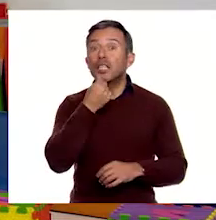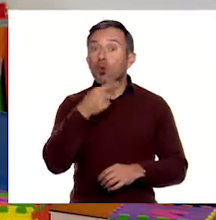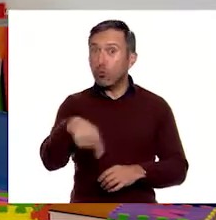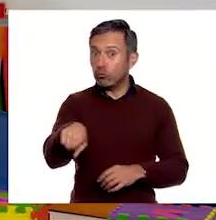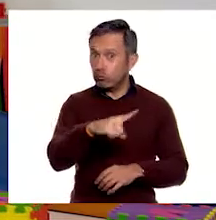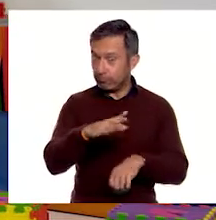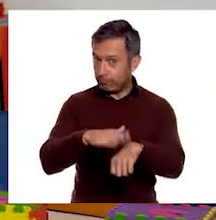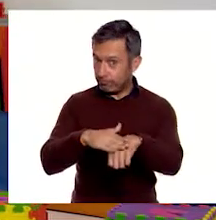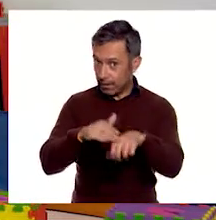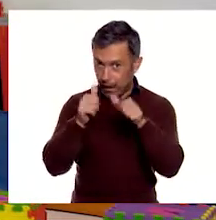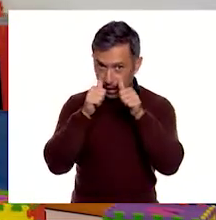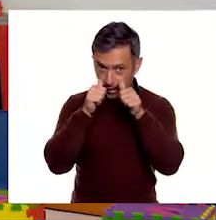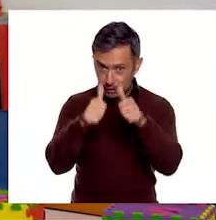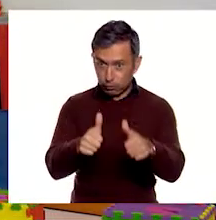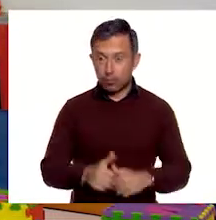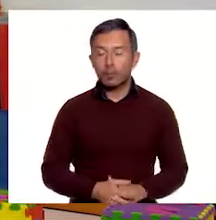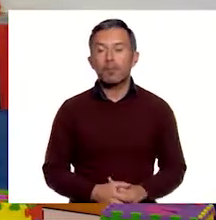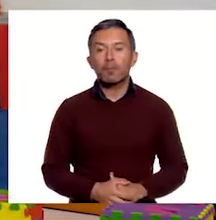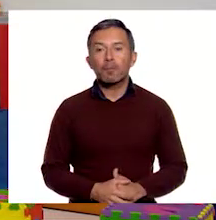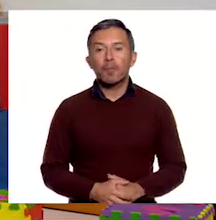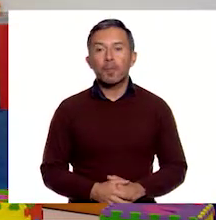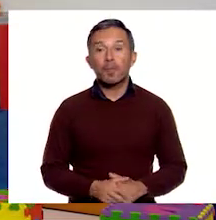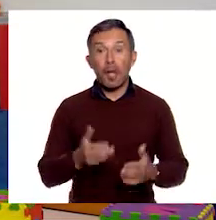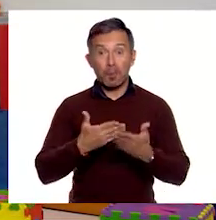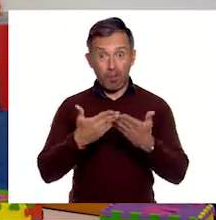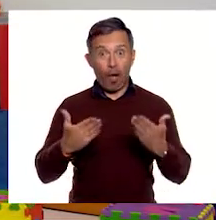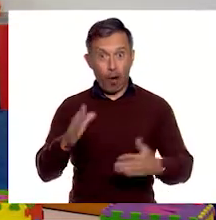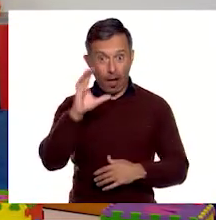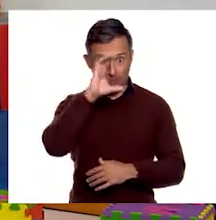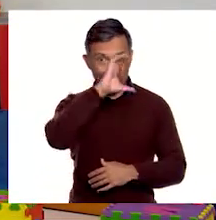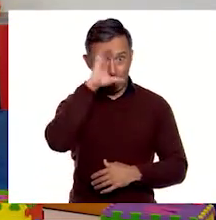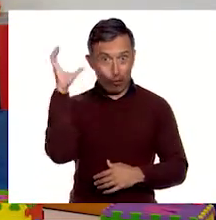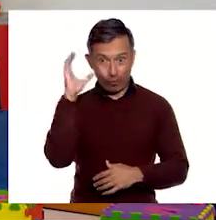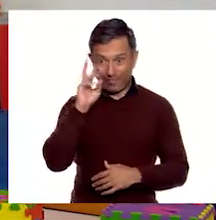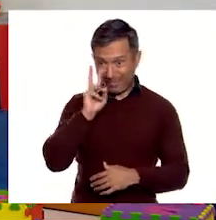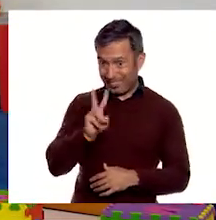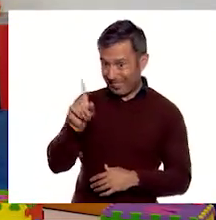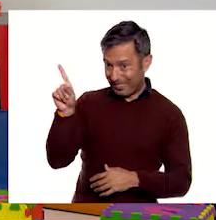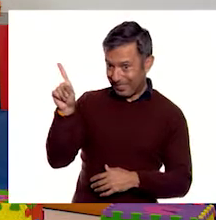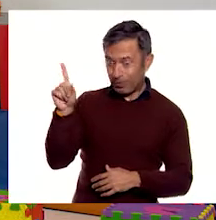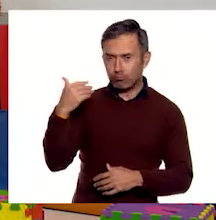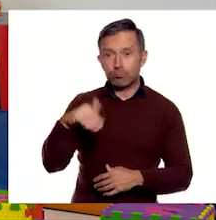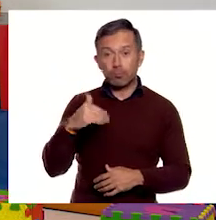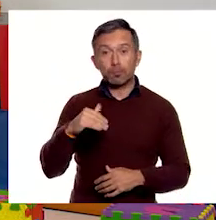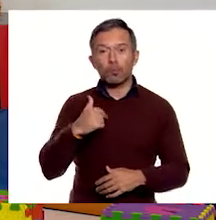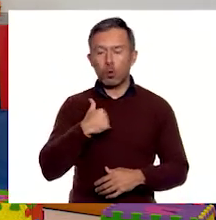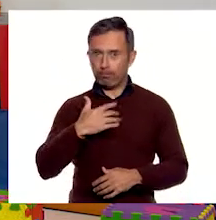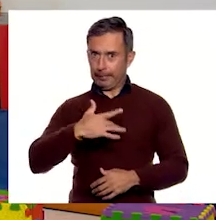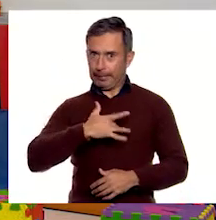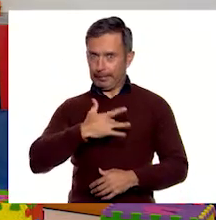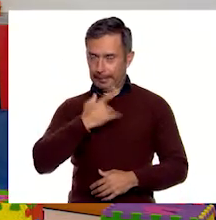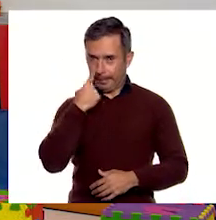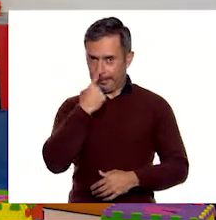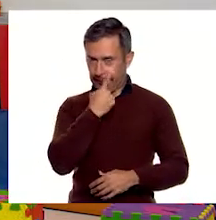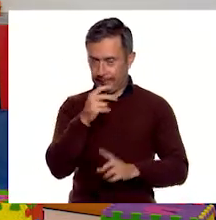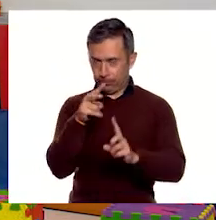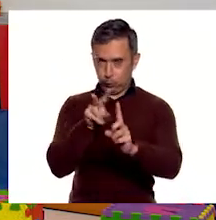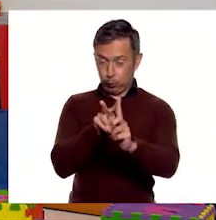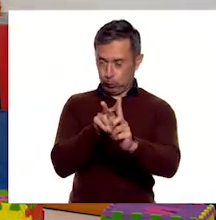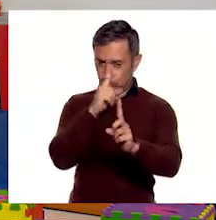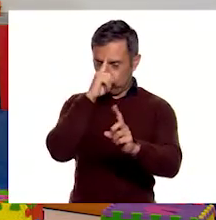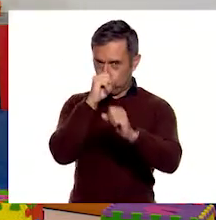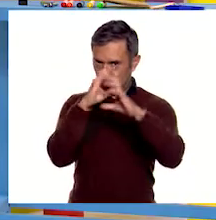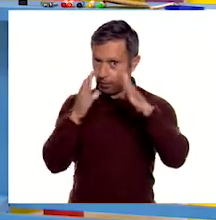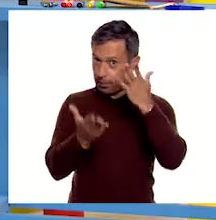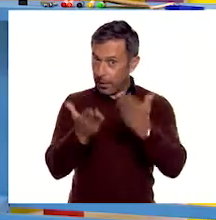muy pendientes a estas imágenes que vamos a ver. La percepción visual juega mucho. ¿Estás preparado,